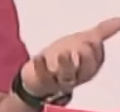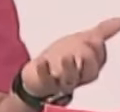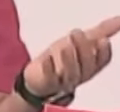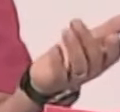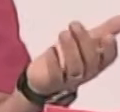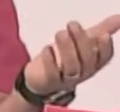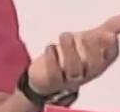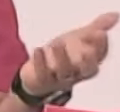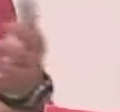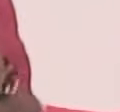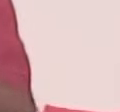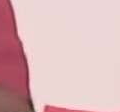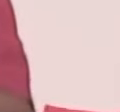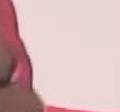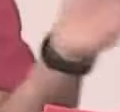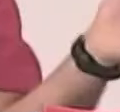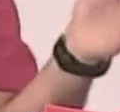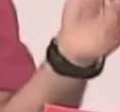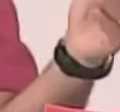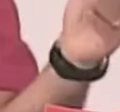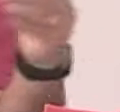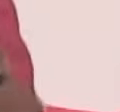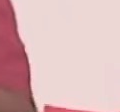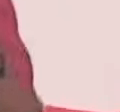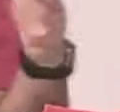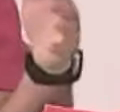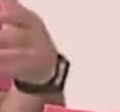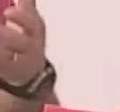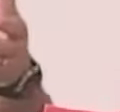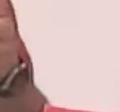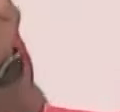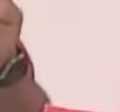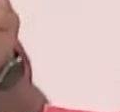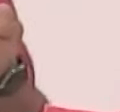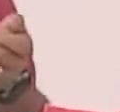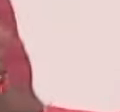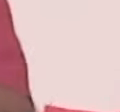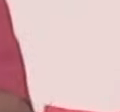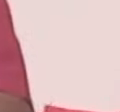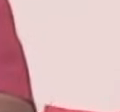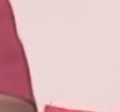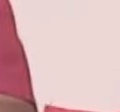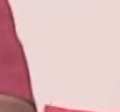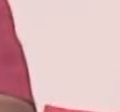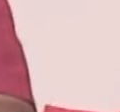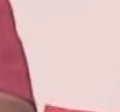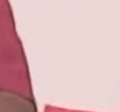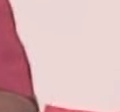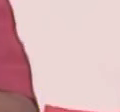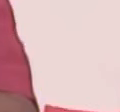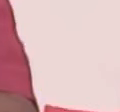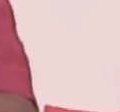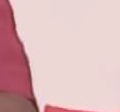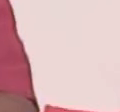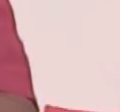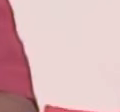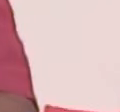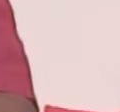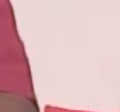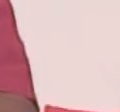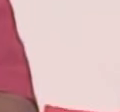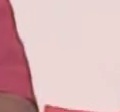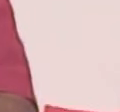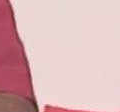Hace 8 meses, Barbado, yo no tengo nada que ver con eso. A mí nadie me ha consultado, ahora se agarra de Barbados. Es cuando tú ves la falta